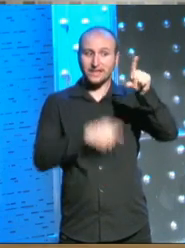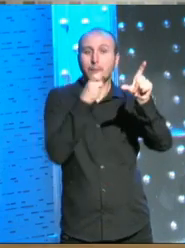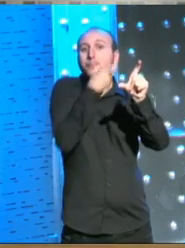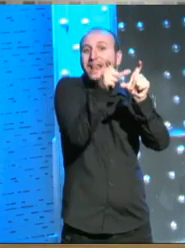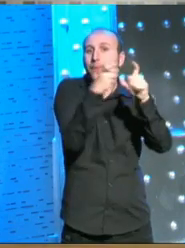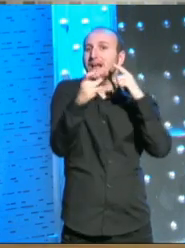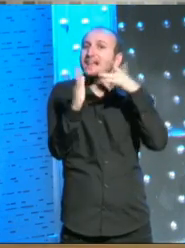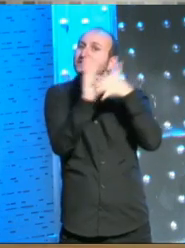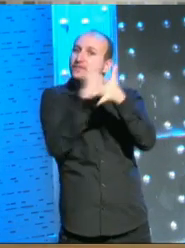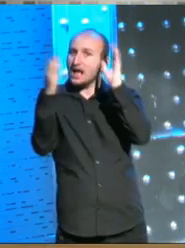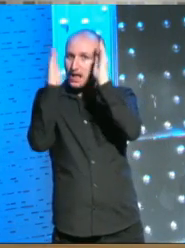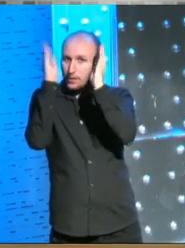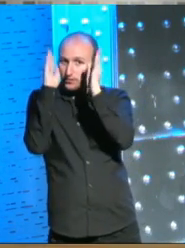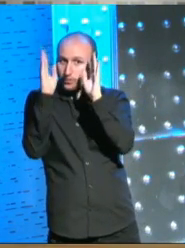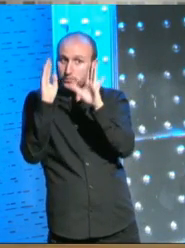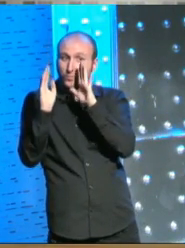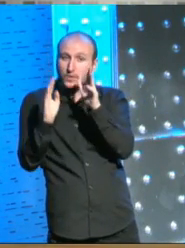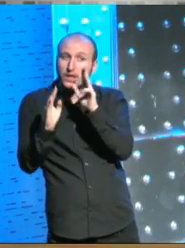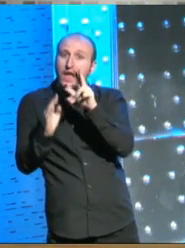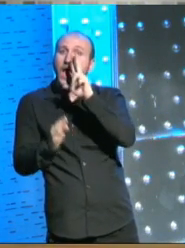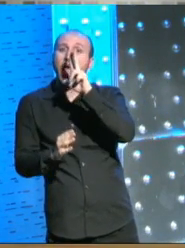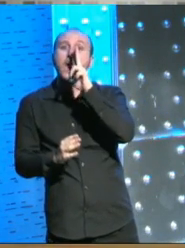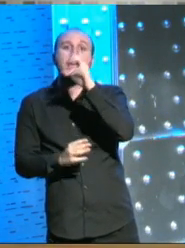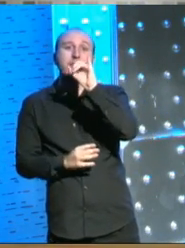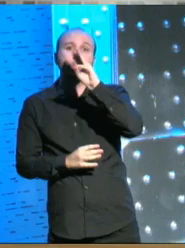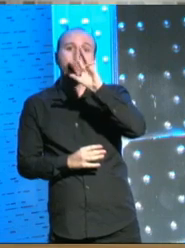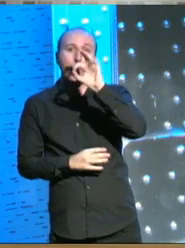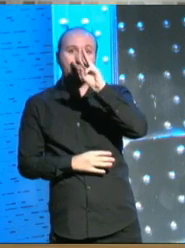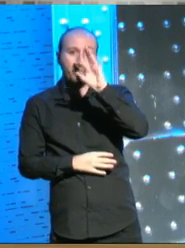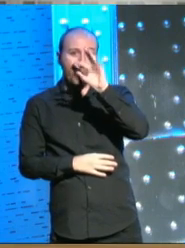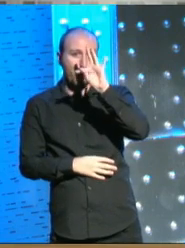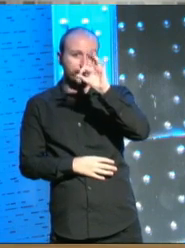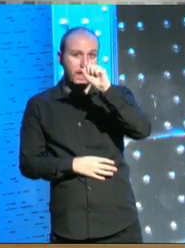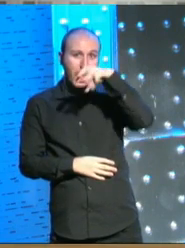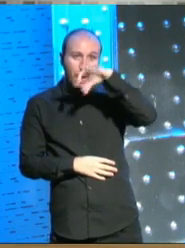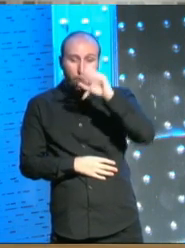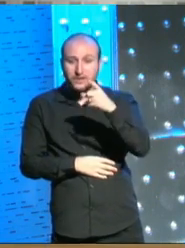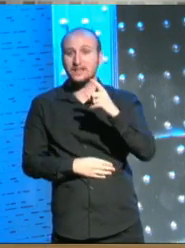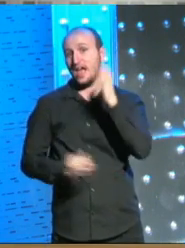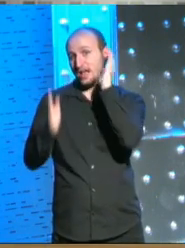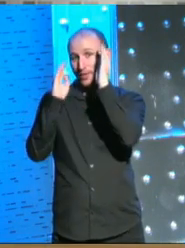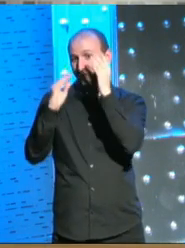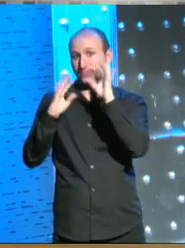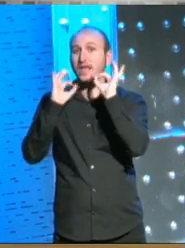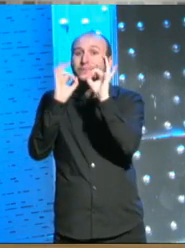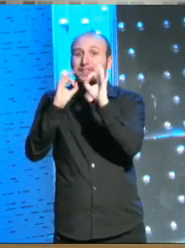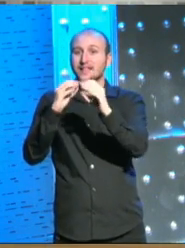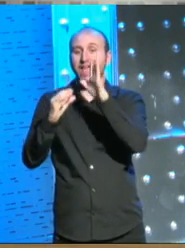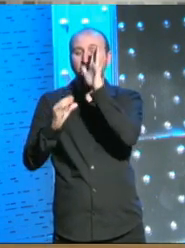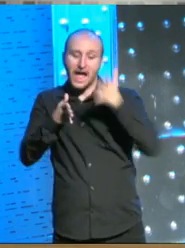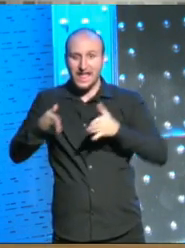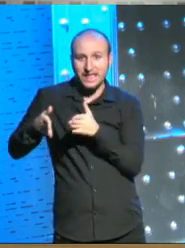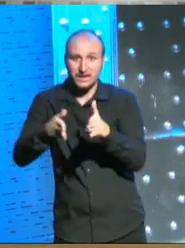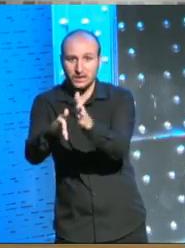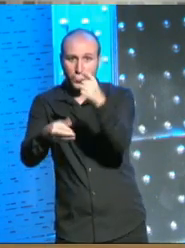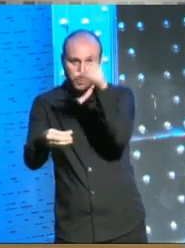hipocampo. Bueno, hipopótamo quiere decir caballo de río en griego, si alguien que sabe griego, hipos es caballo,